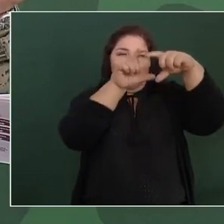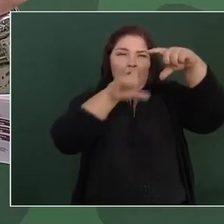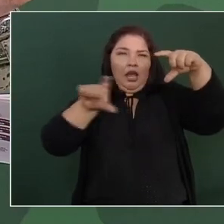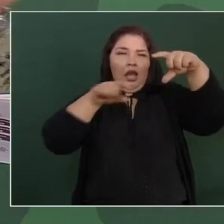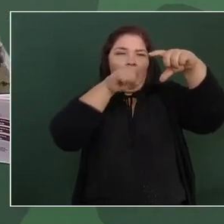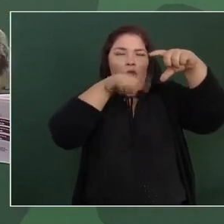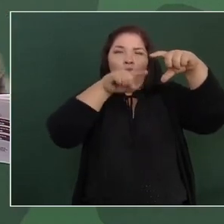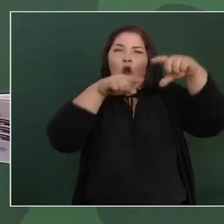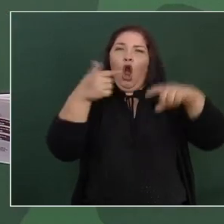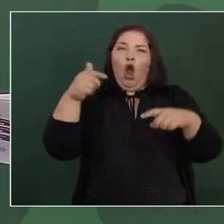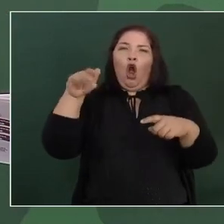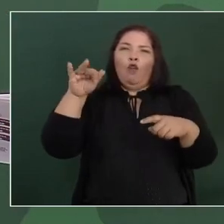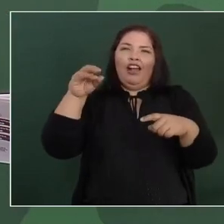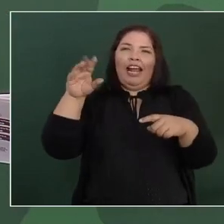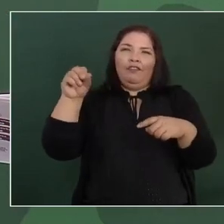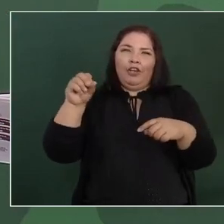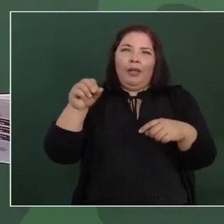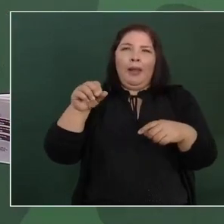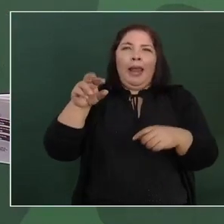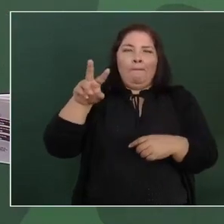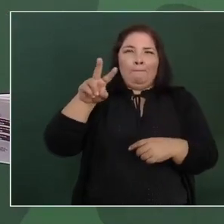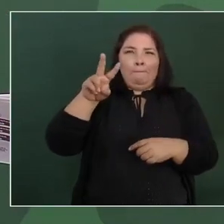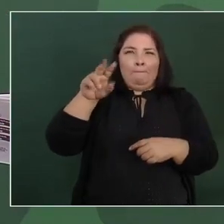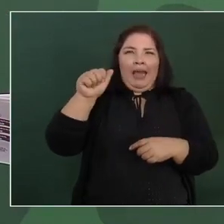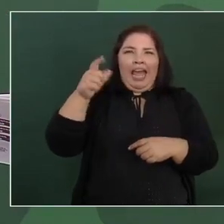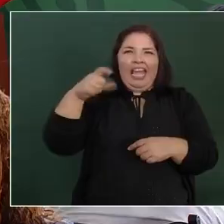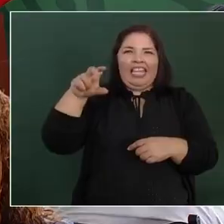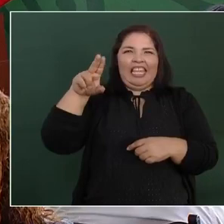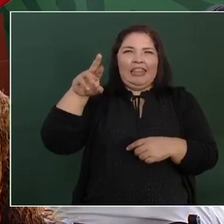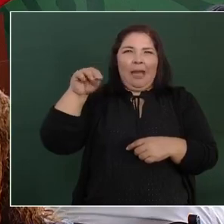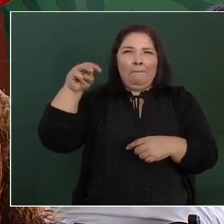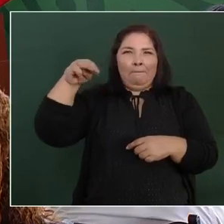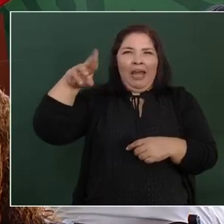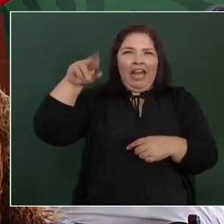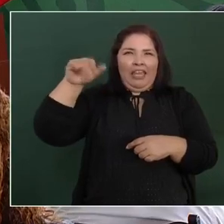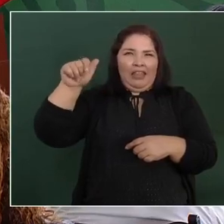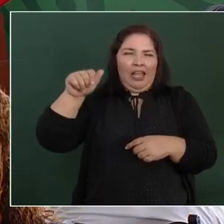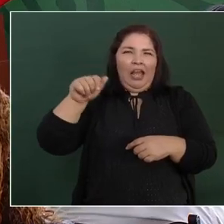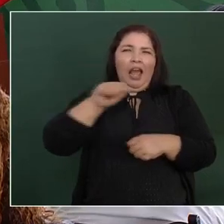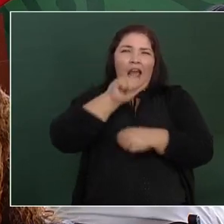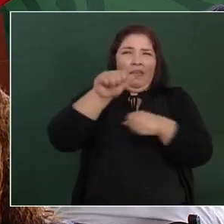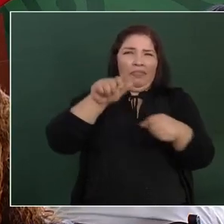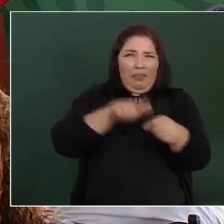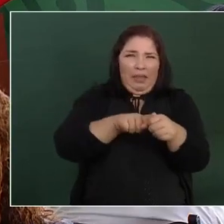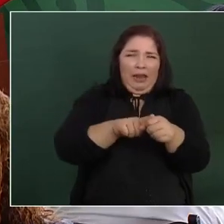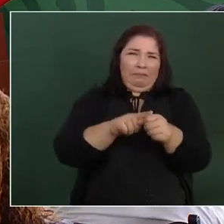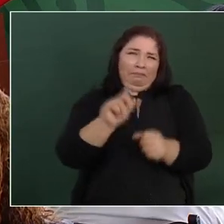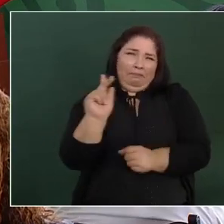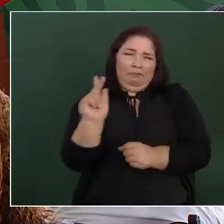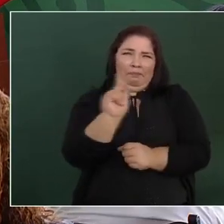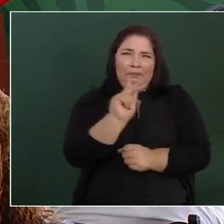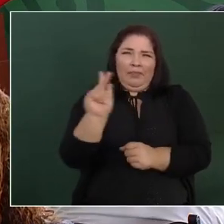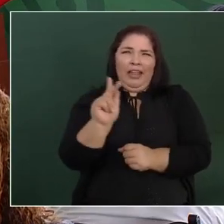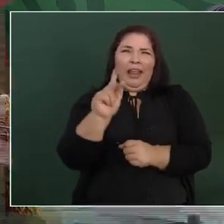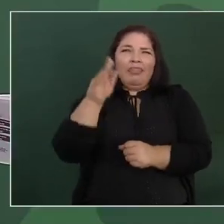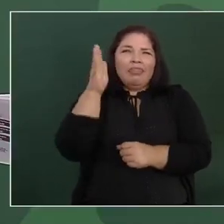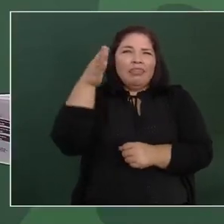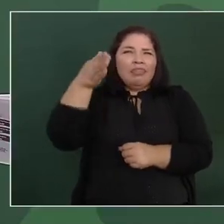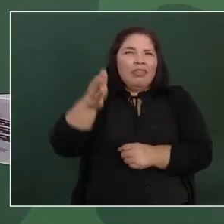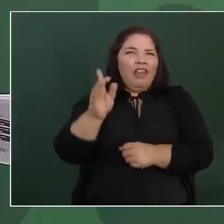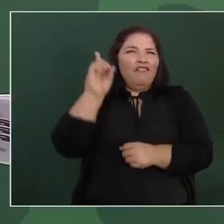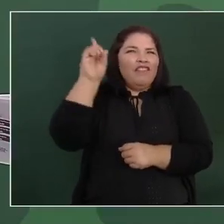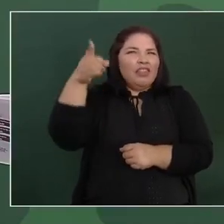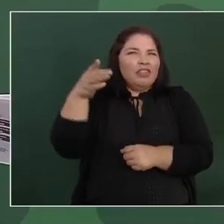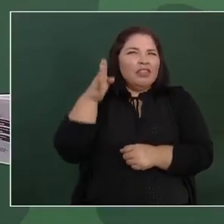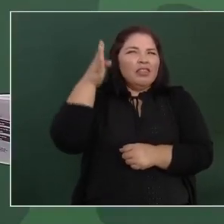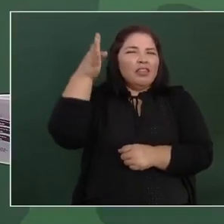es la vaquita marina, creo que se han oído hablar de ella, es un mamífero muy parecido al delfín,